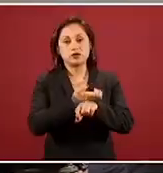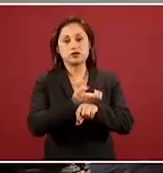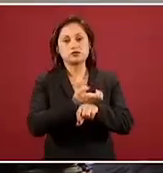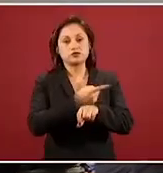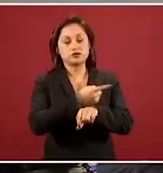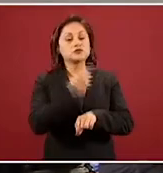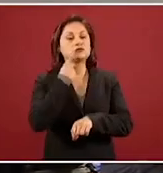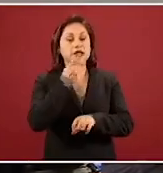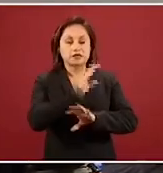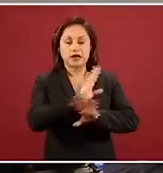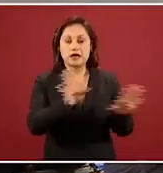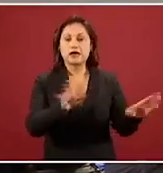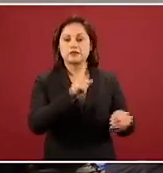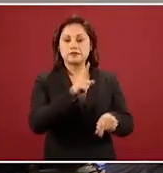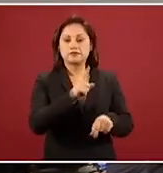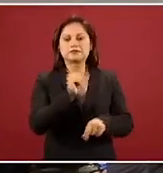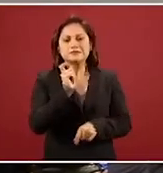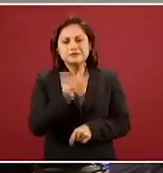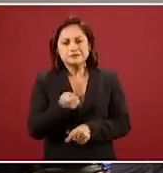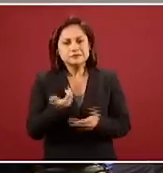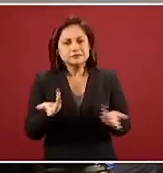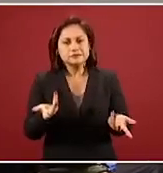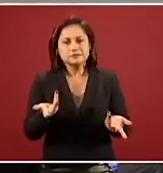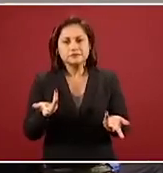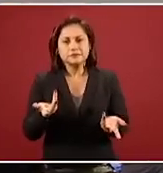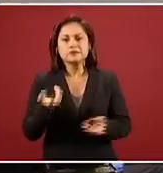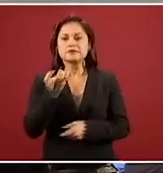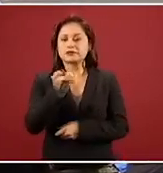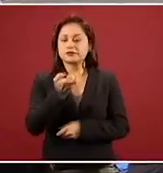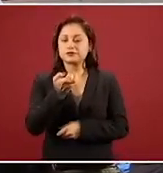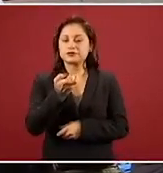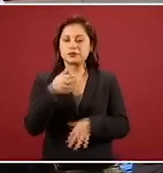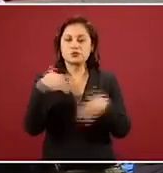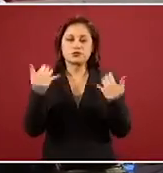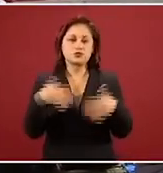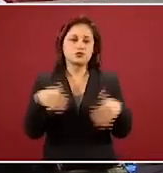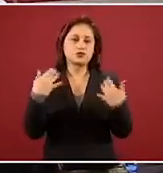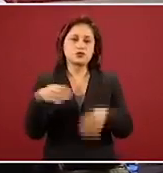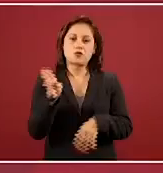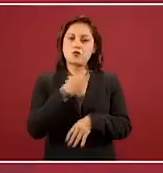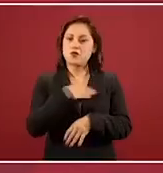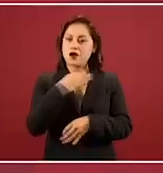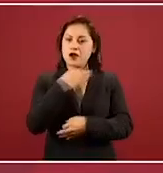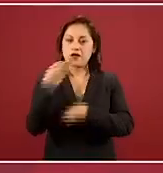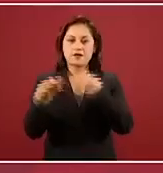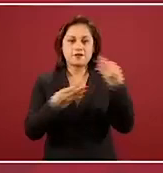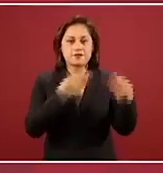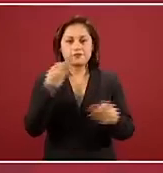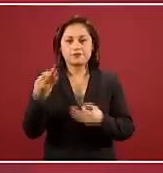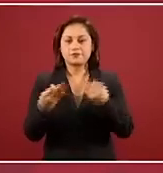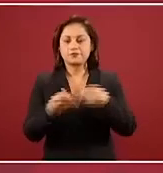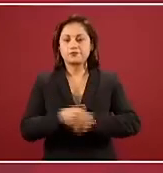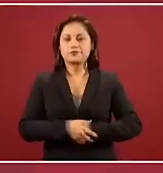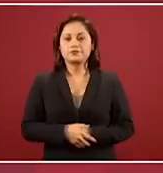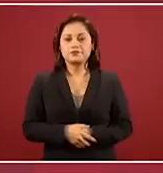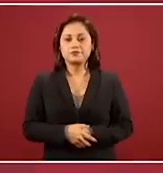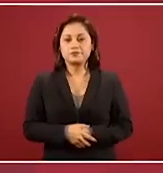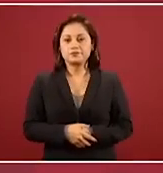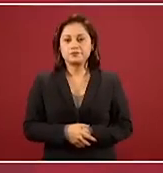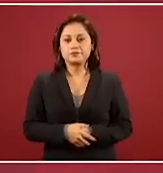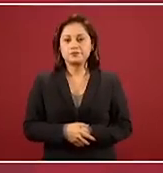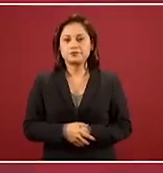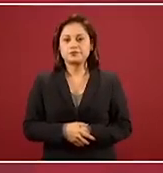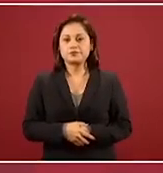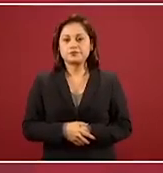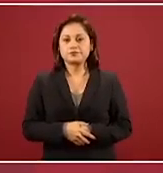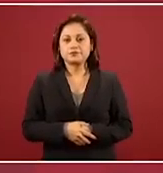Desde luego es una muy buena noticia para